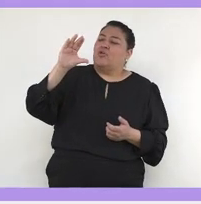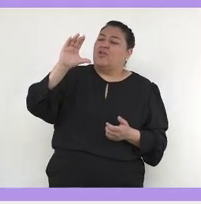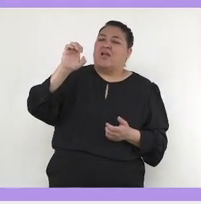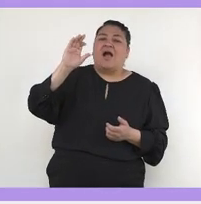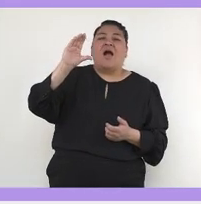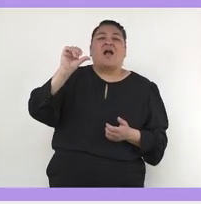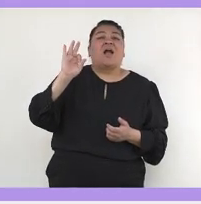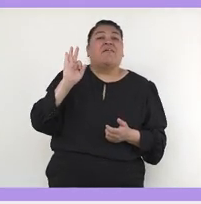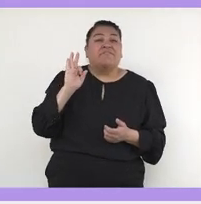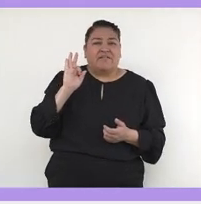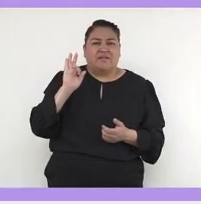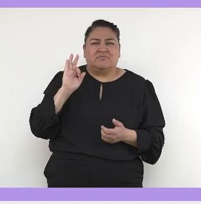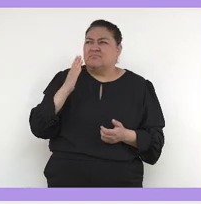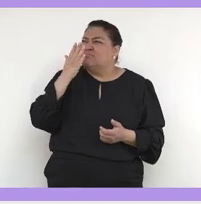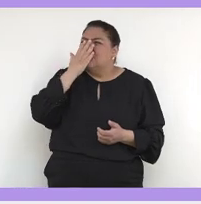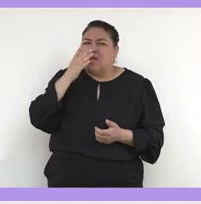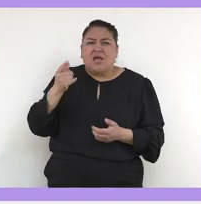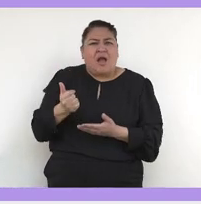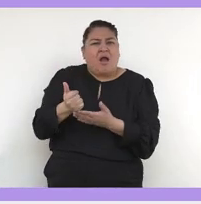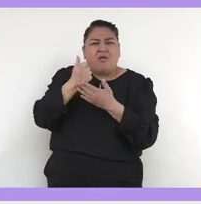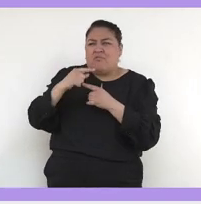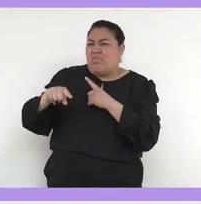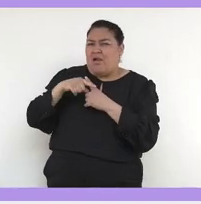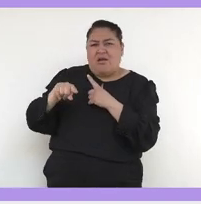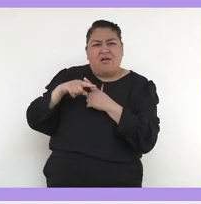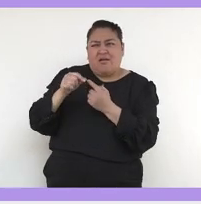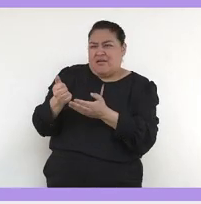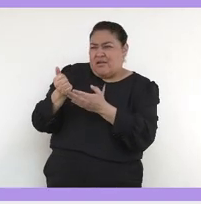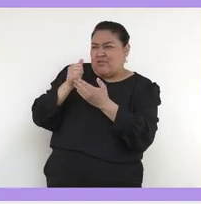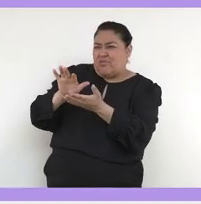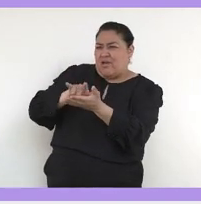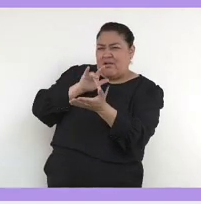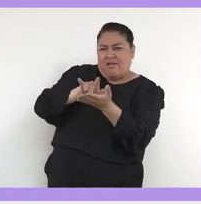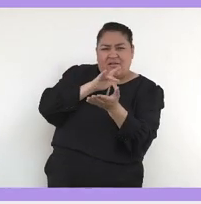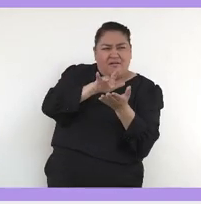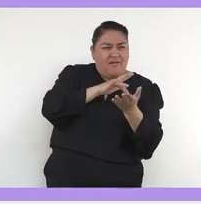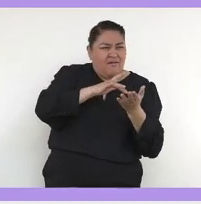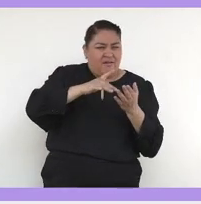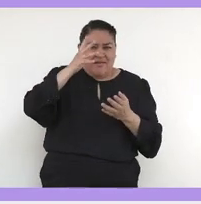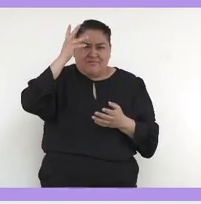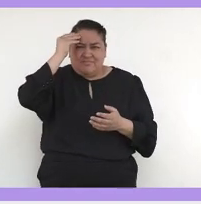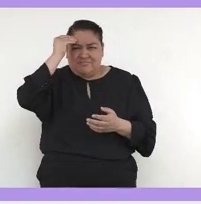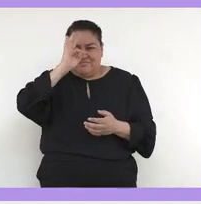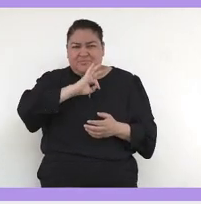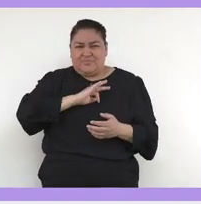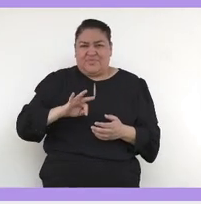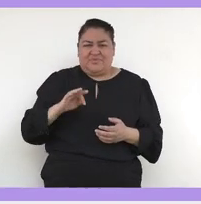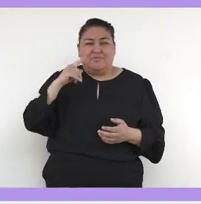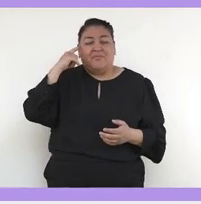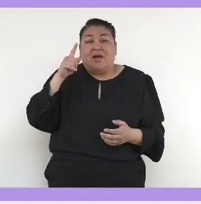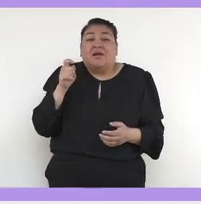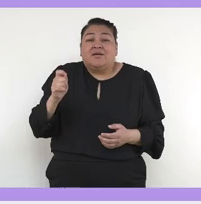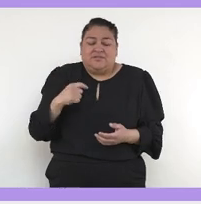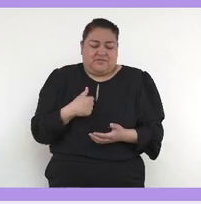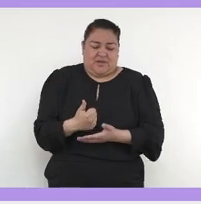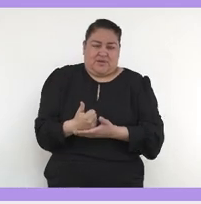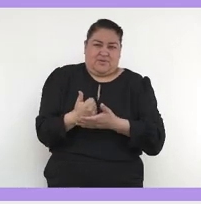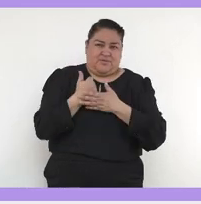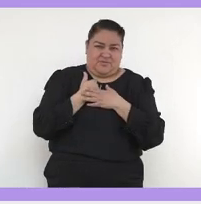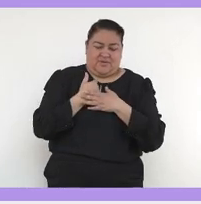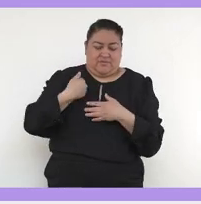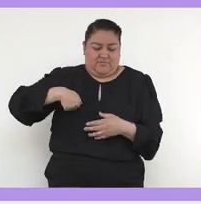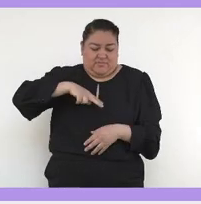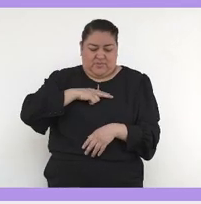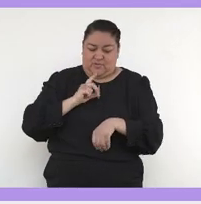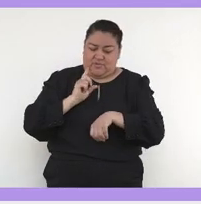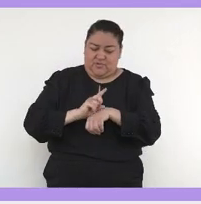creo que todo suma no Esa es la parte más importante que tenemos que tener claro que todo sume porque eso es un objetivo que nosotros trazamos día